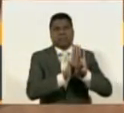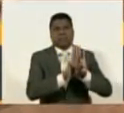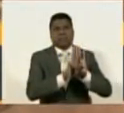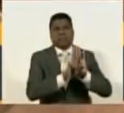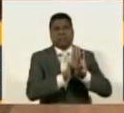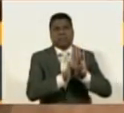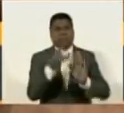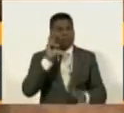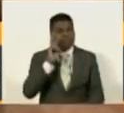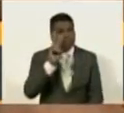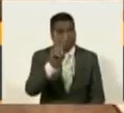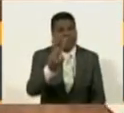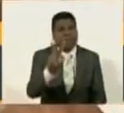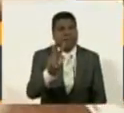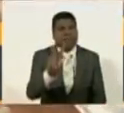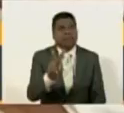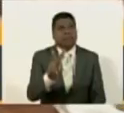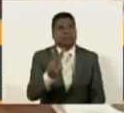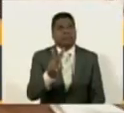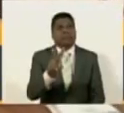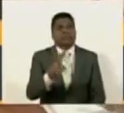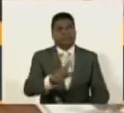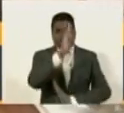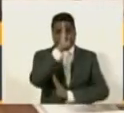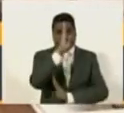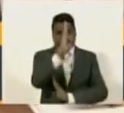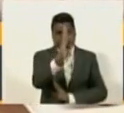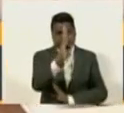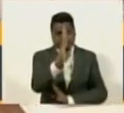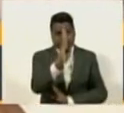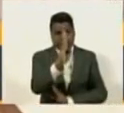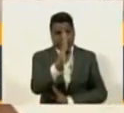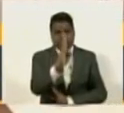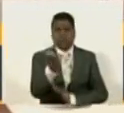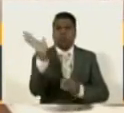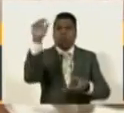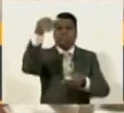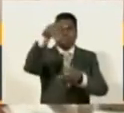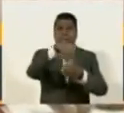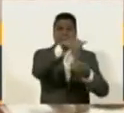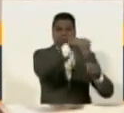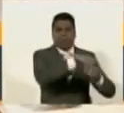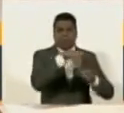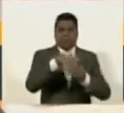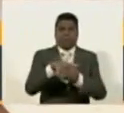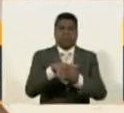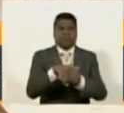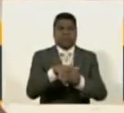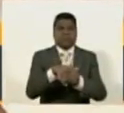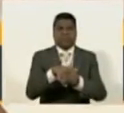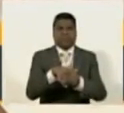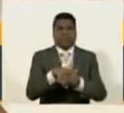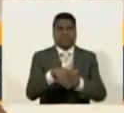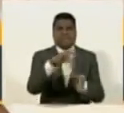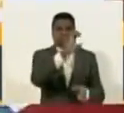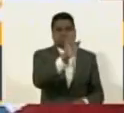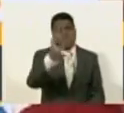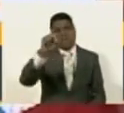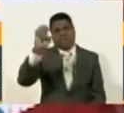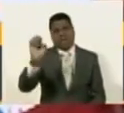Miren esto. E indirectamente mediante el sufragio por los